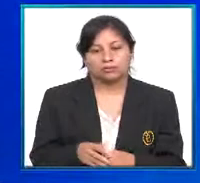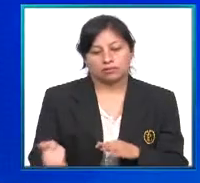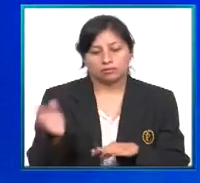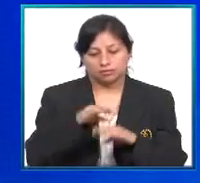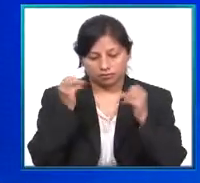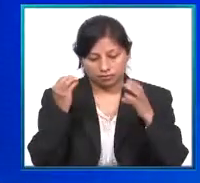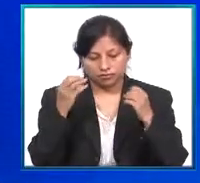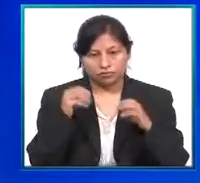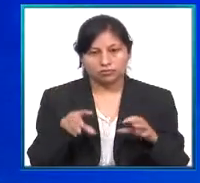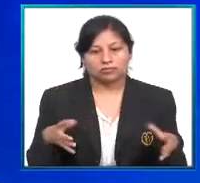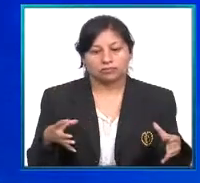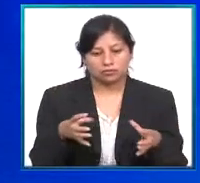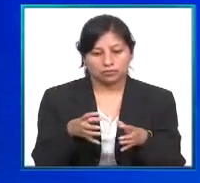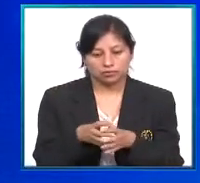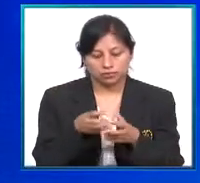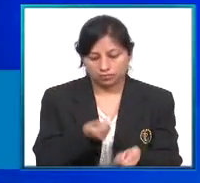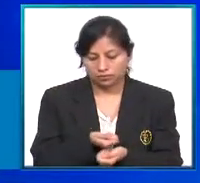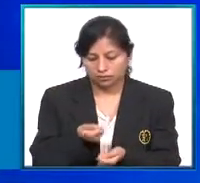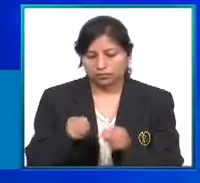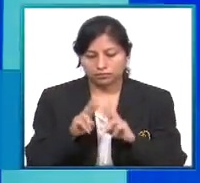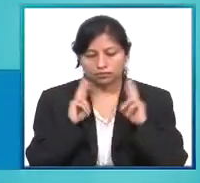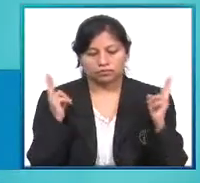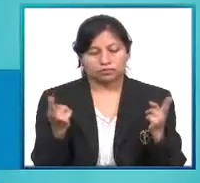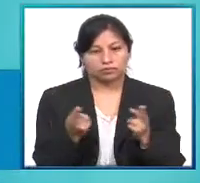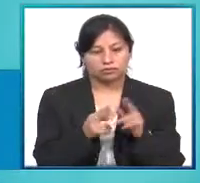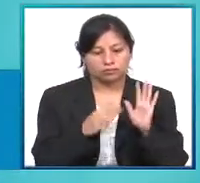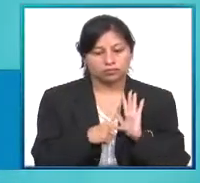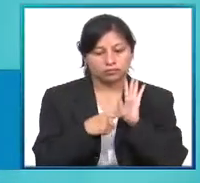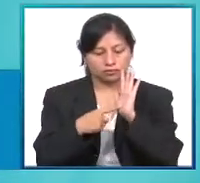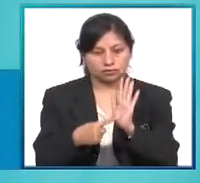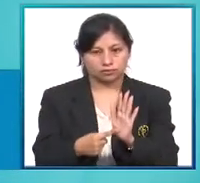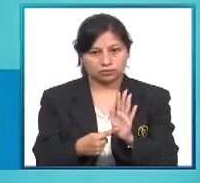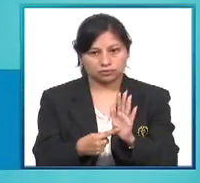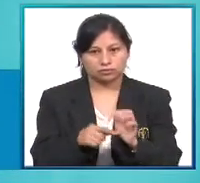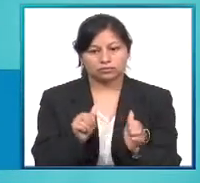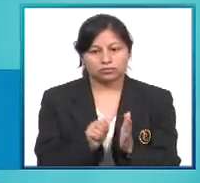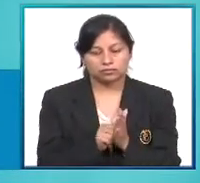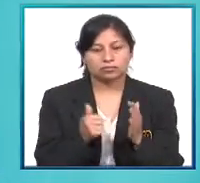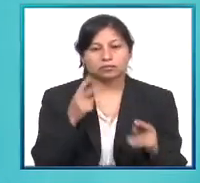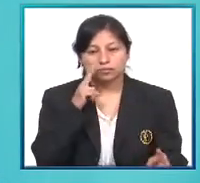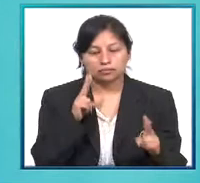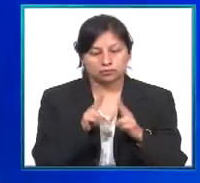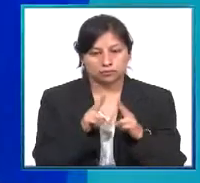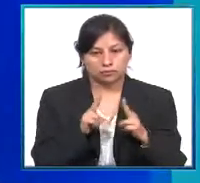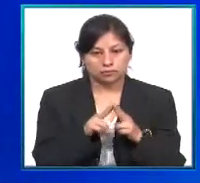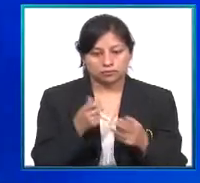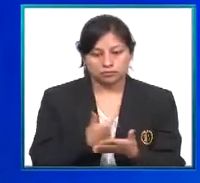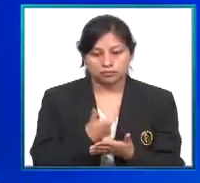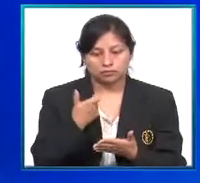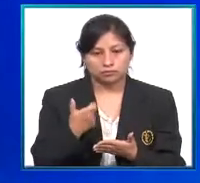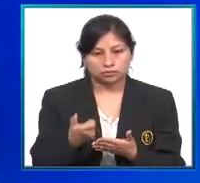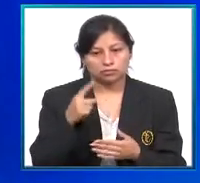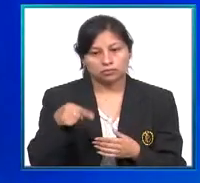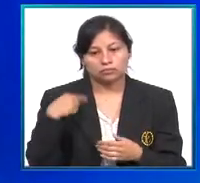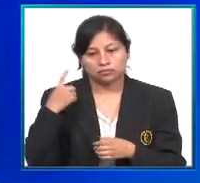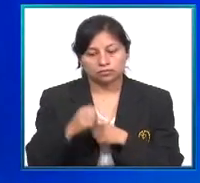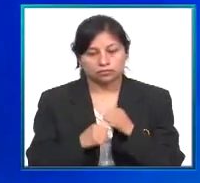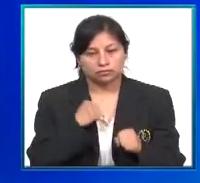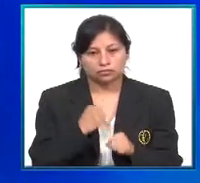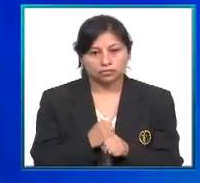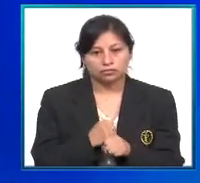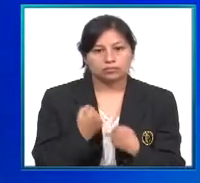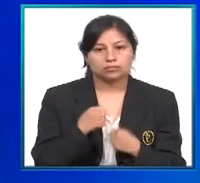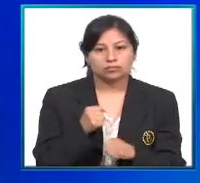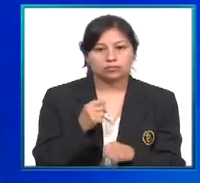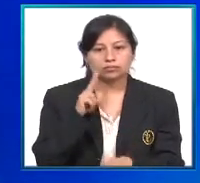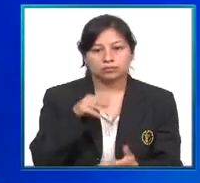Sin más información, la Comisión de Agricultura se reunió con representantes de la cartera para conocer el presupuesto para el próximo año y también la